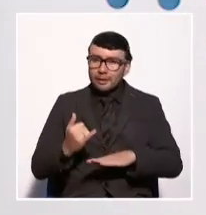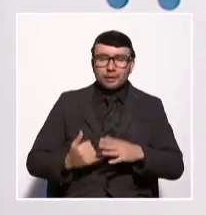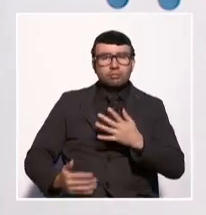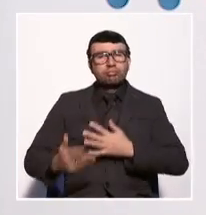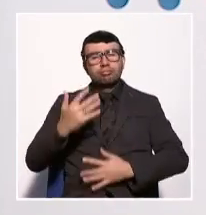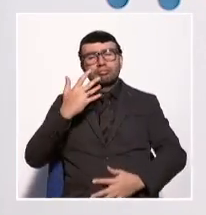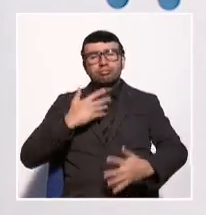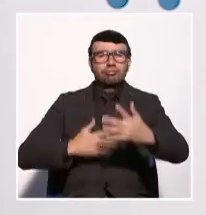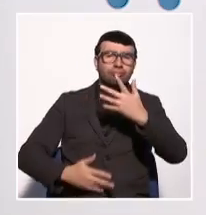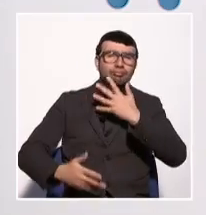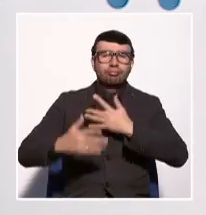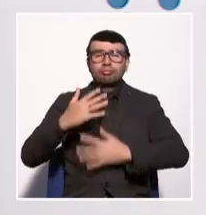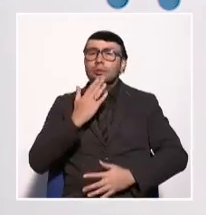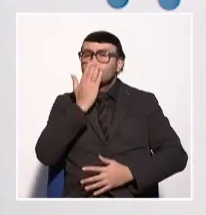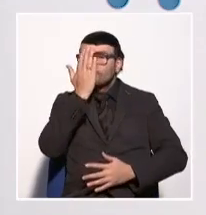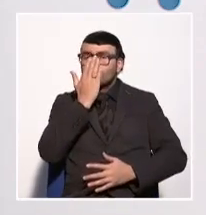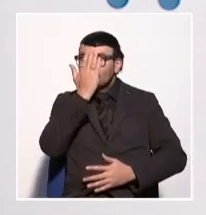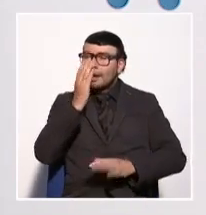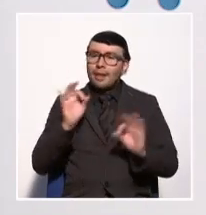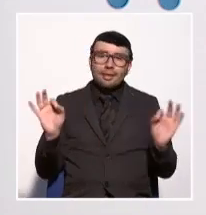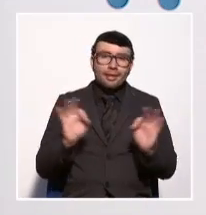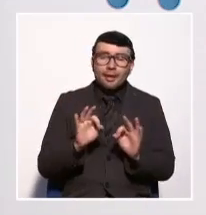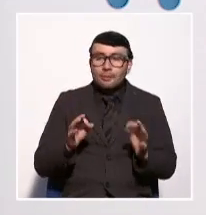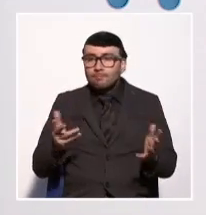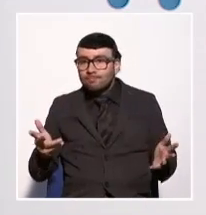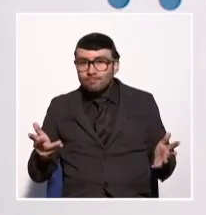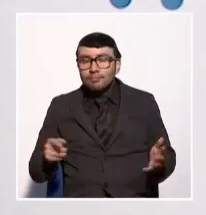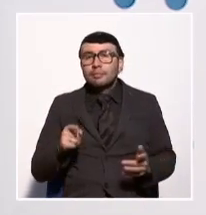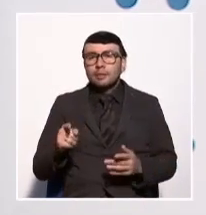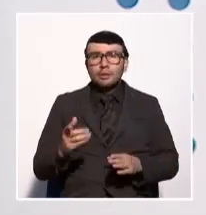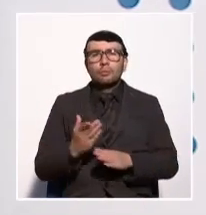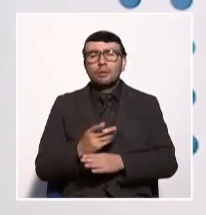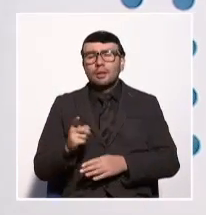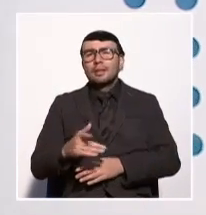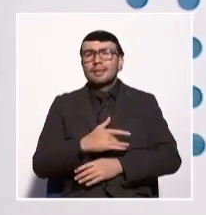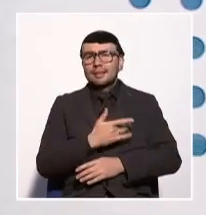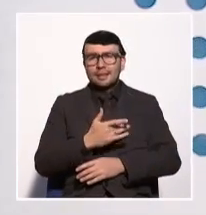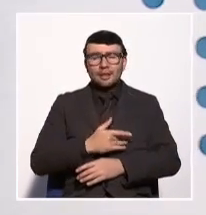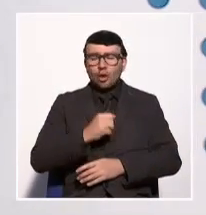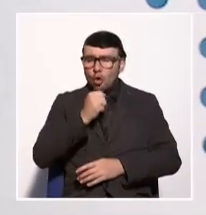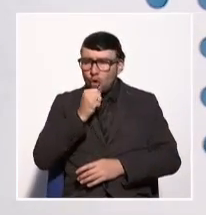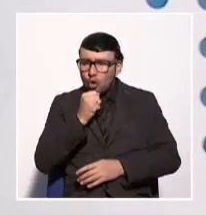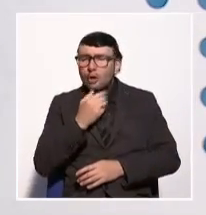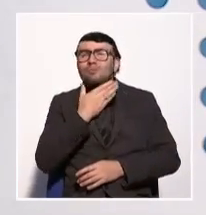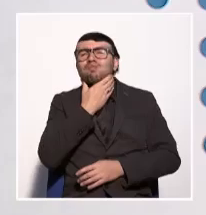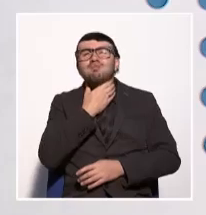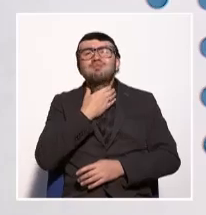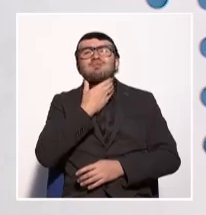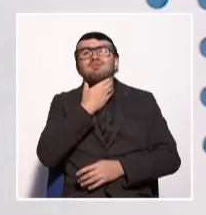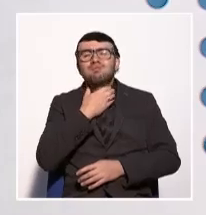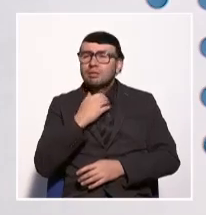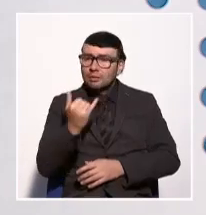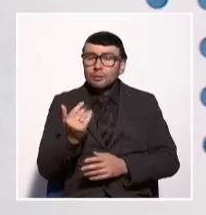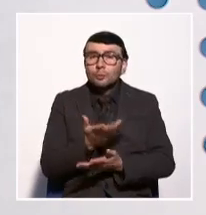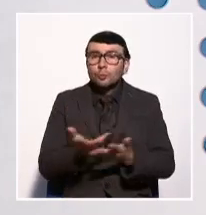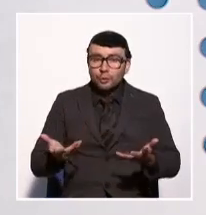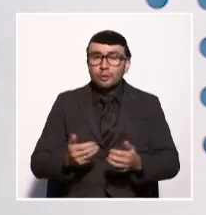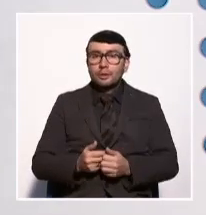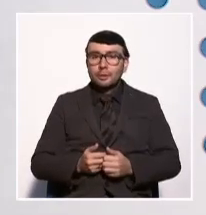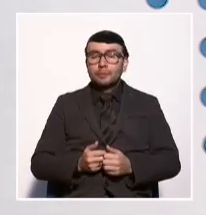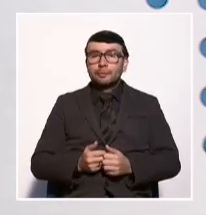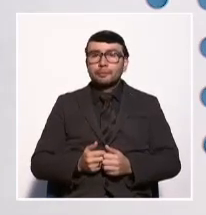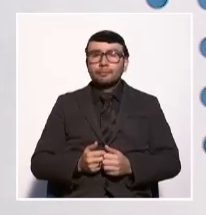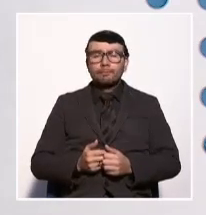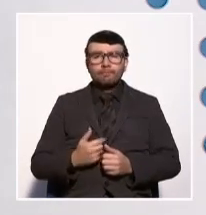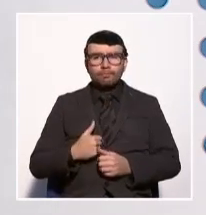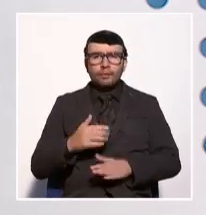oxígeno y esto desencadena toda esa sintomatología respiratoria por eso a mí